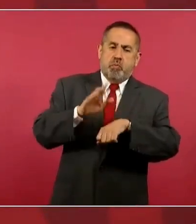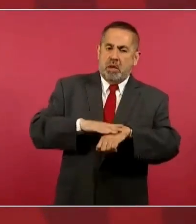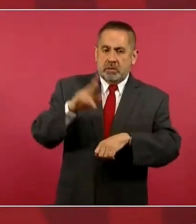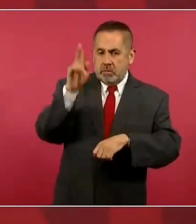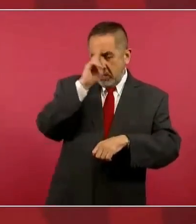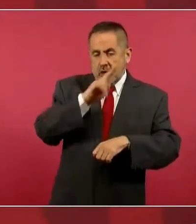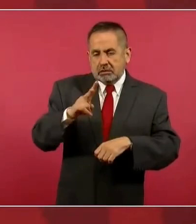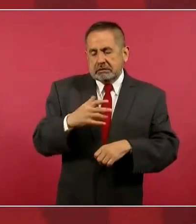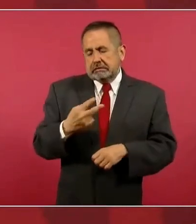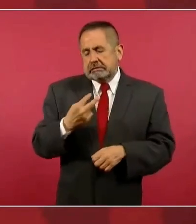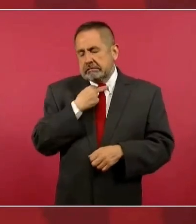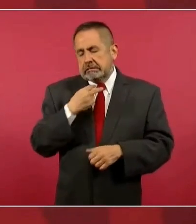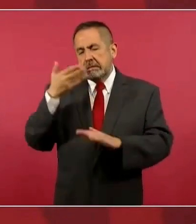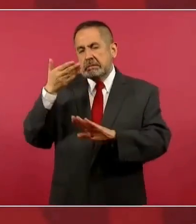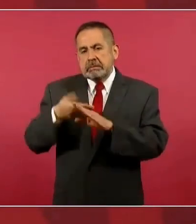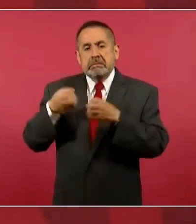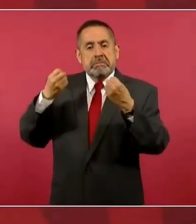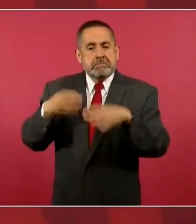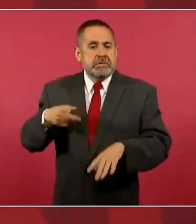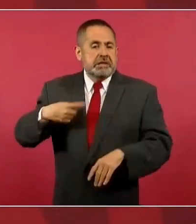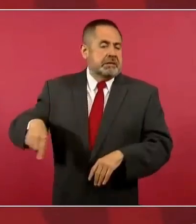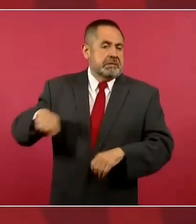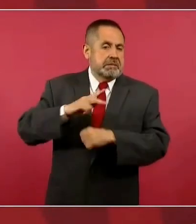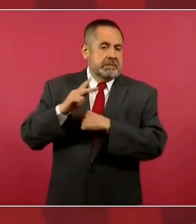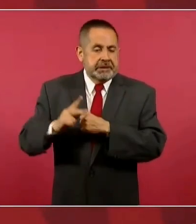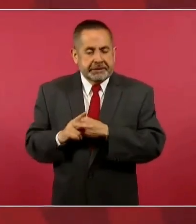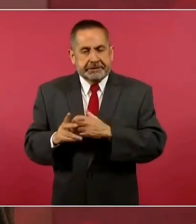nos afectaría más como país